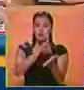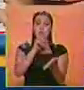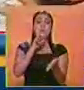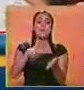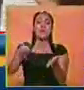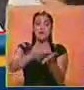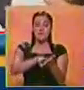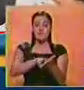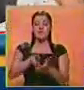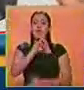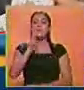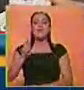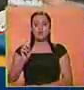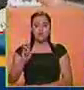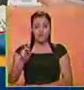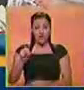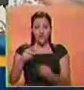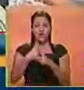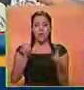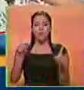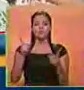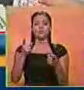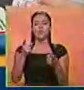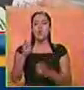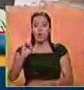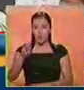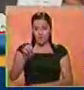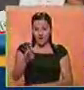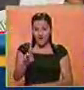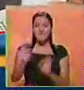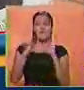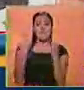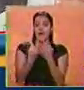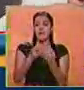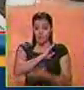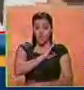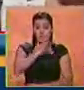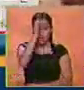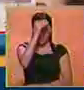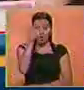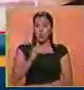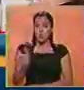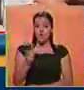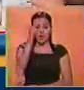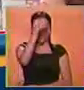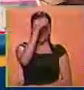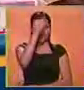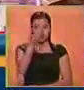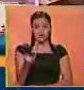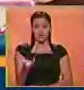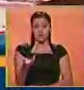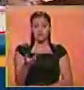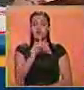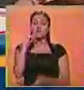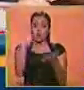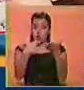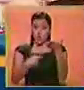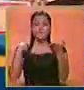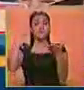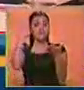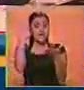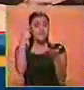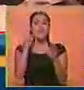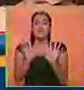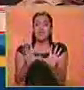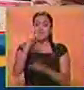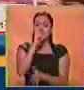los nombres que se repiten, Rubén Barbosa, Omar Barbosa, los familiares de Rosales, cuñado de Rosales. Entonces, bueno, son nombres que se repiten desde